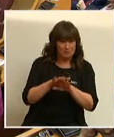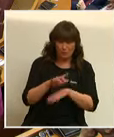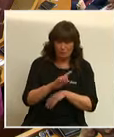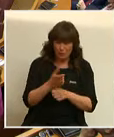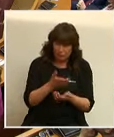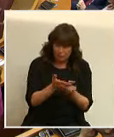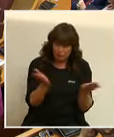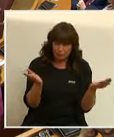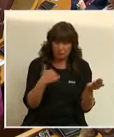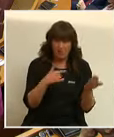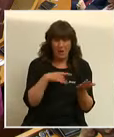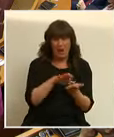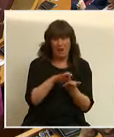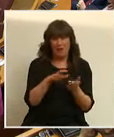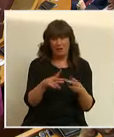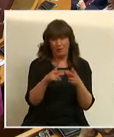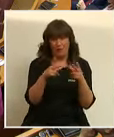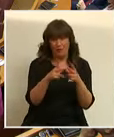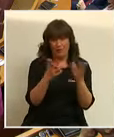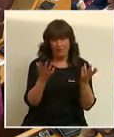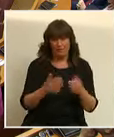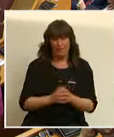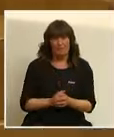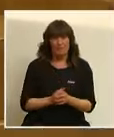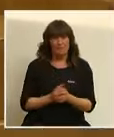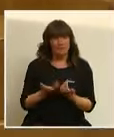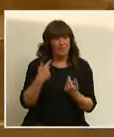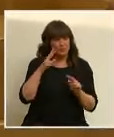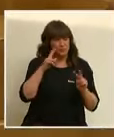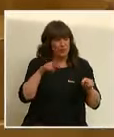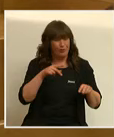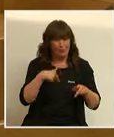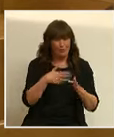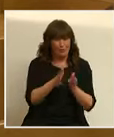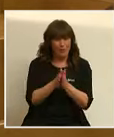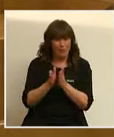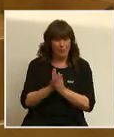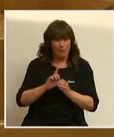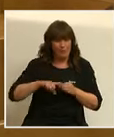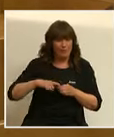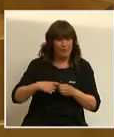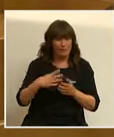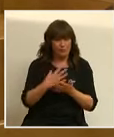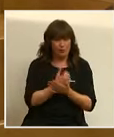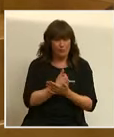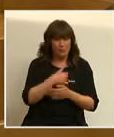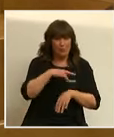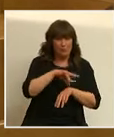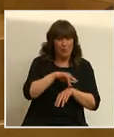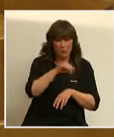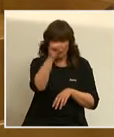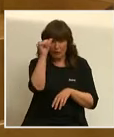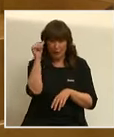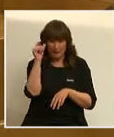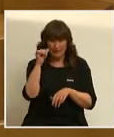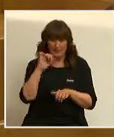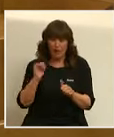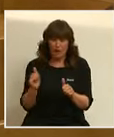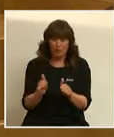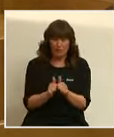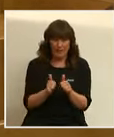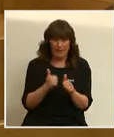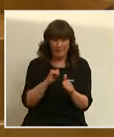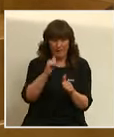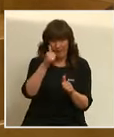sociedad. Ese es un reconocimiento para todos nuestros compañeros, médicos forenses, auxiliares de